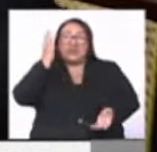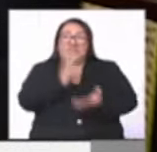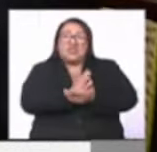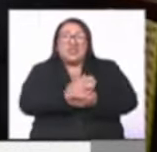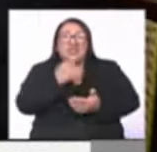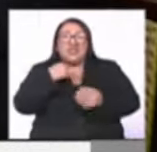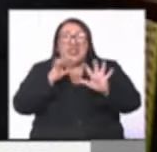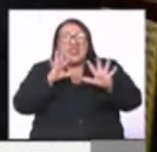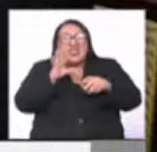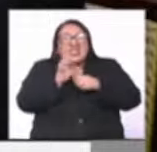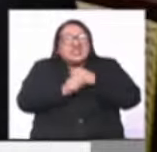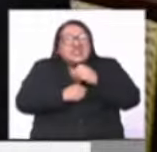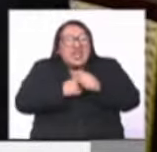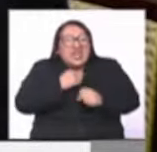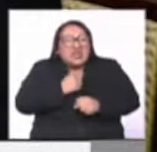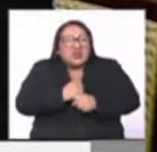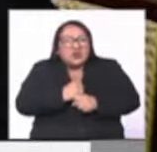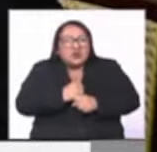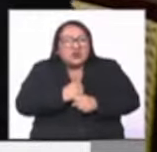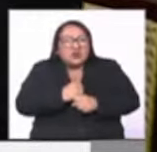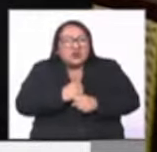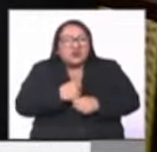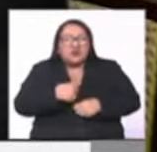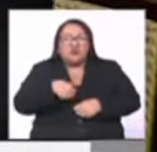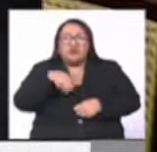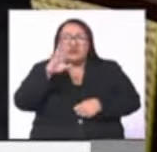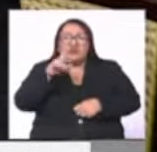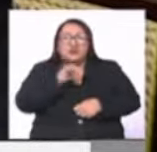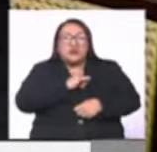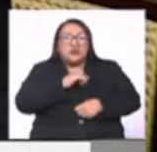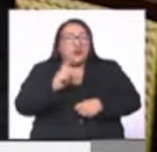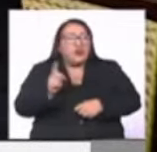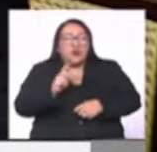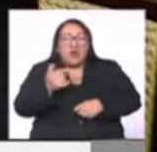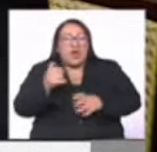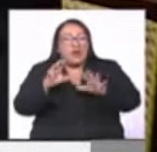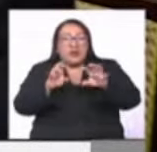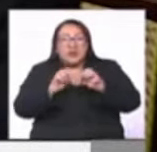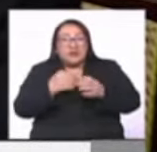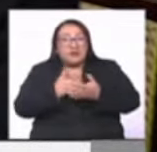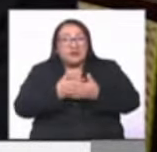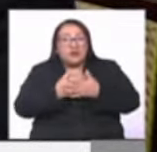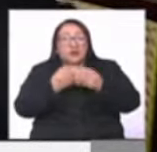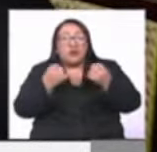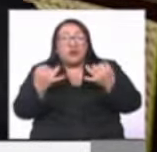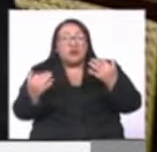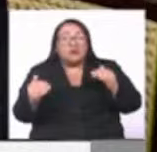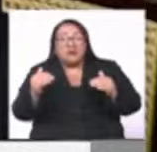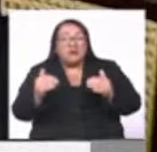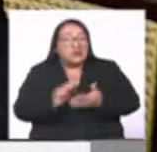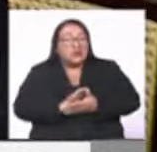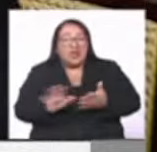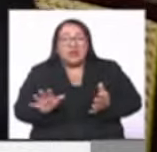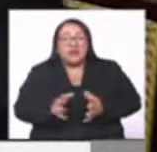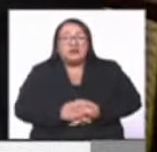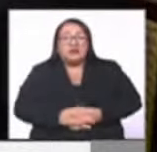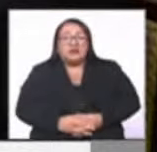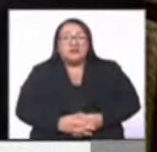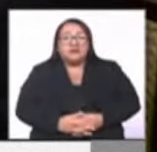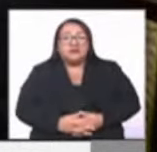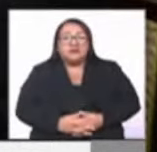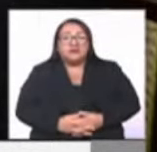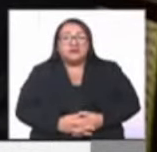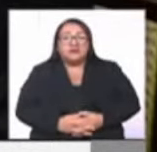inhabilitación una sanción de alta entidad pero no hay un examen de proporcionalidad en ninguna parte